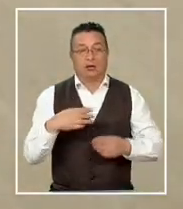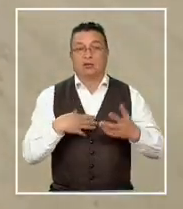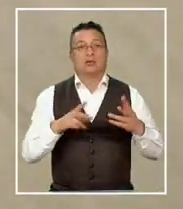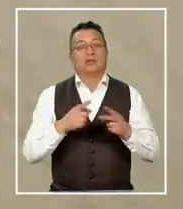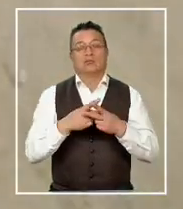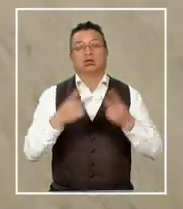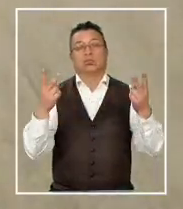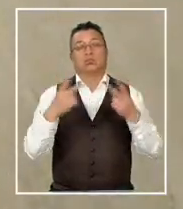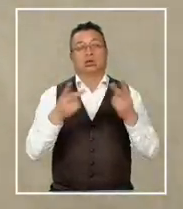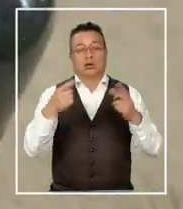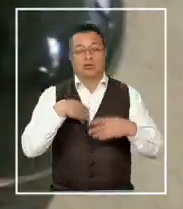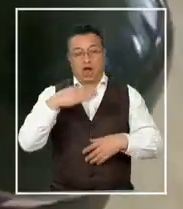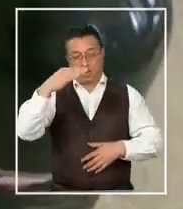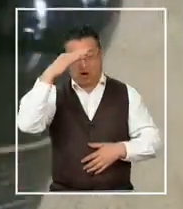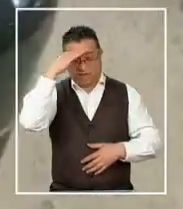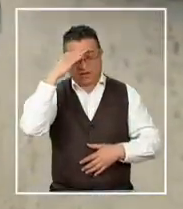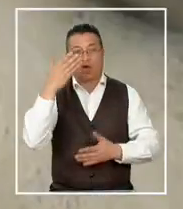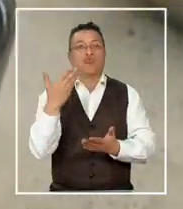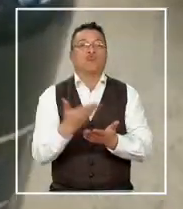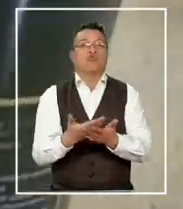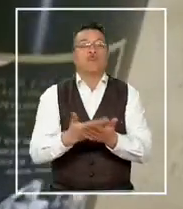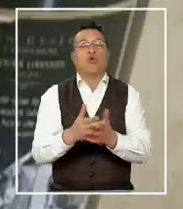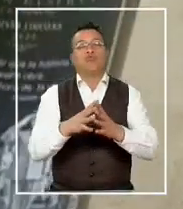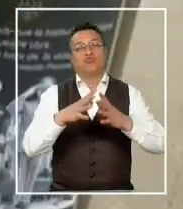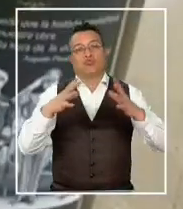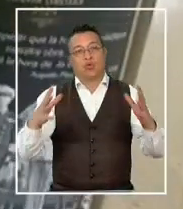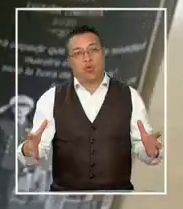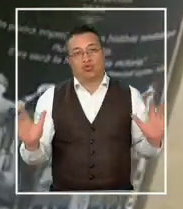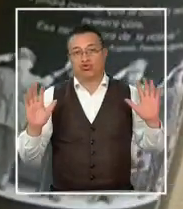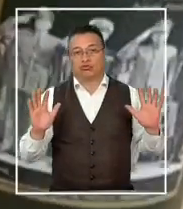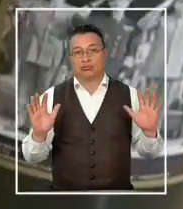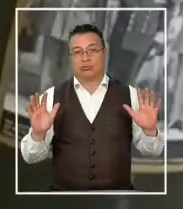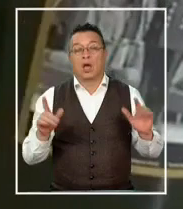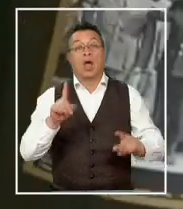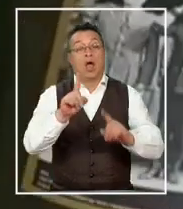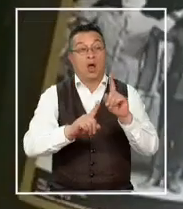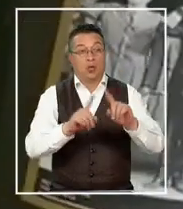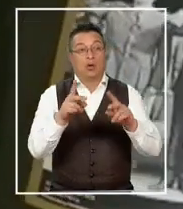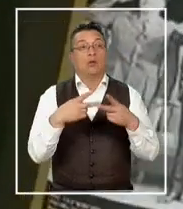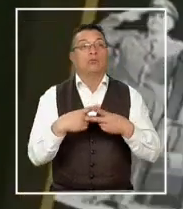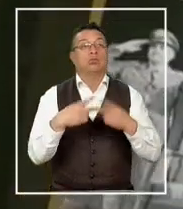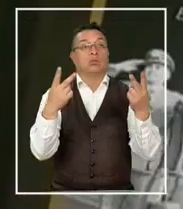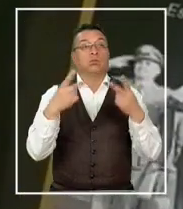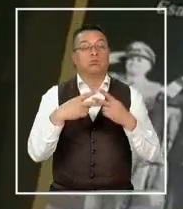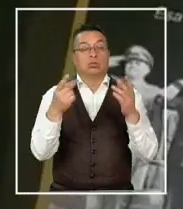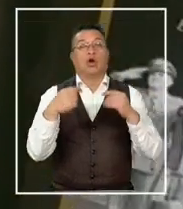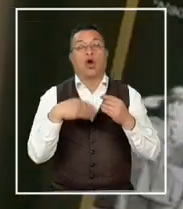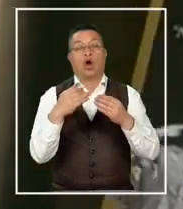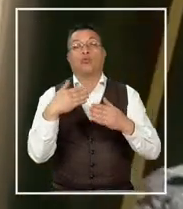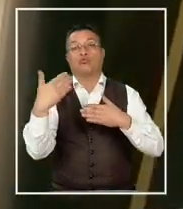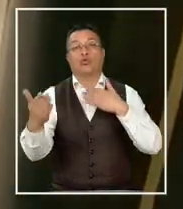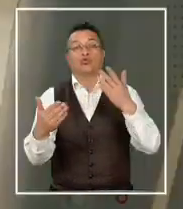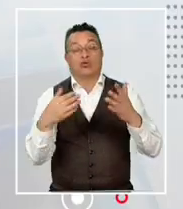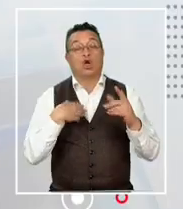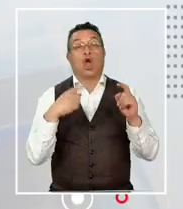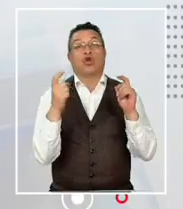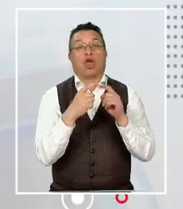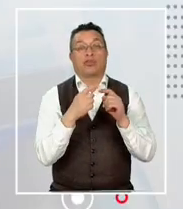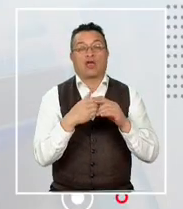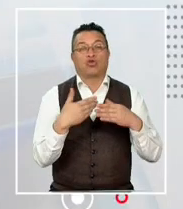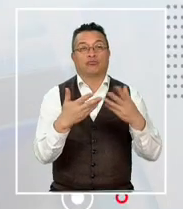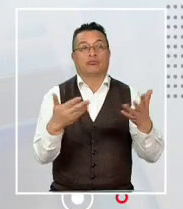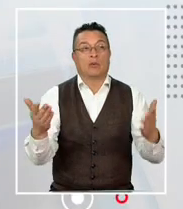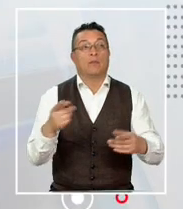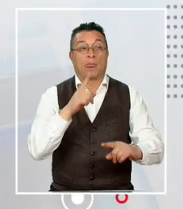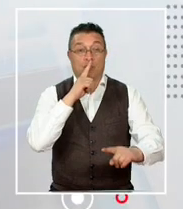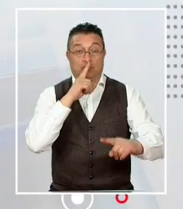excediendo la confianza, algunas personas dieron a conocer o repartieron mi contacto. Respecto